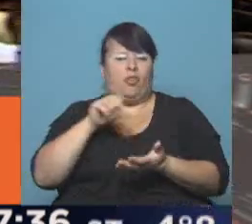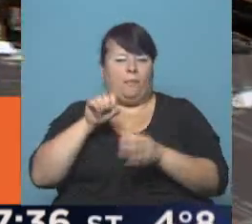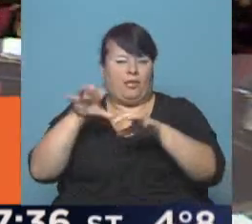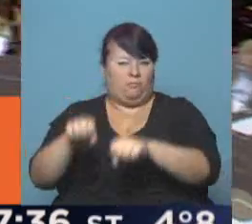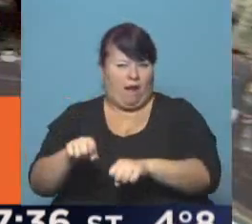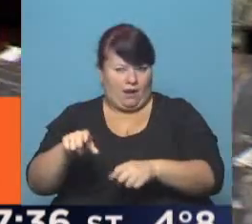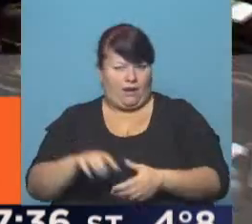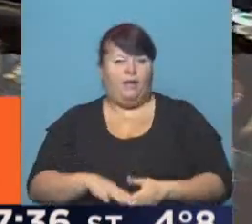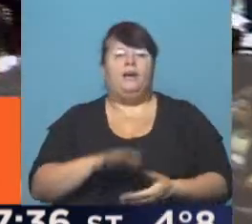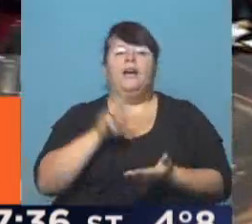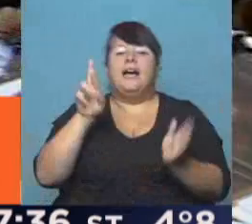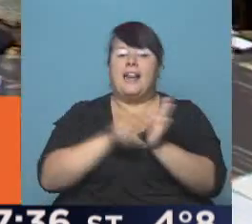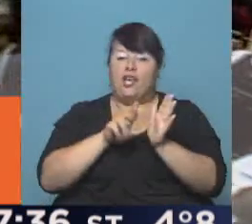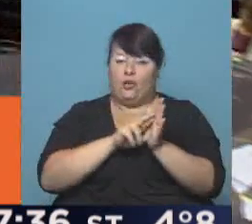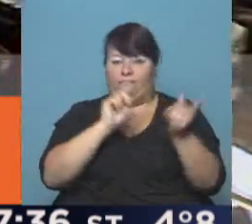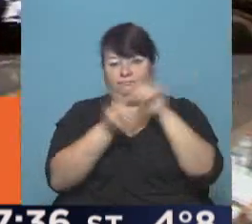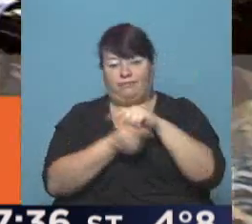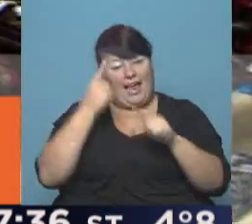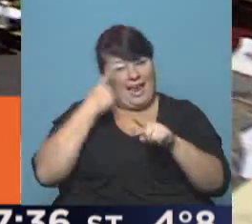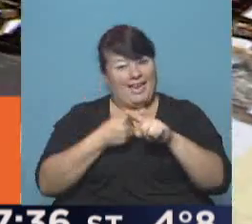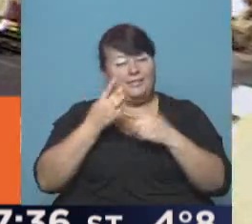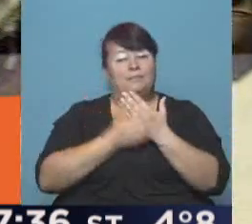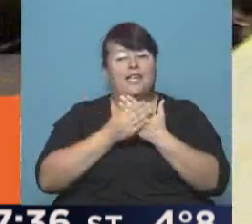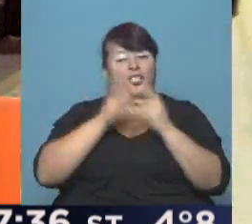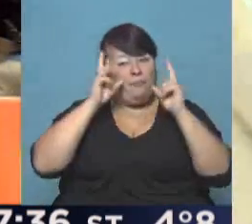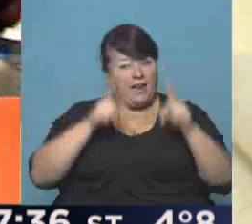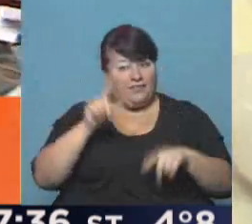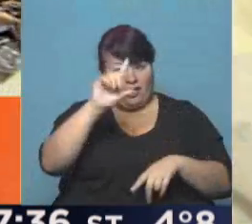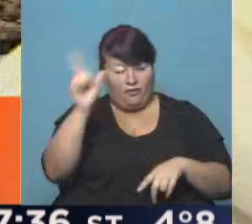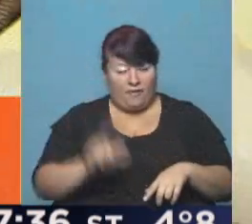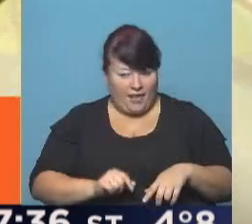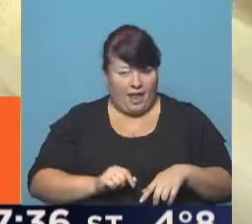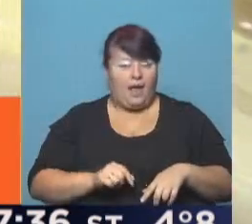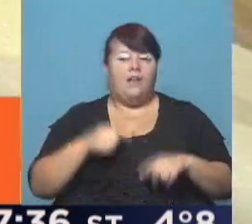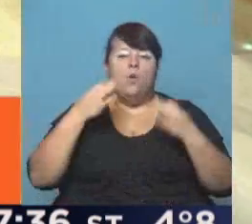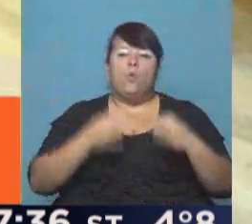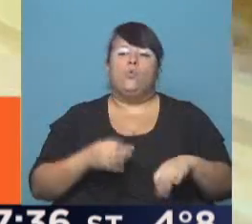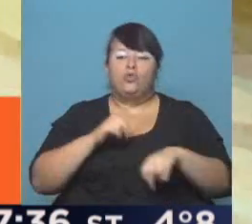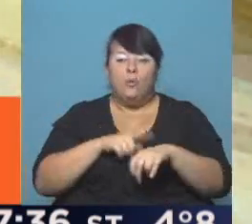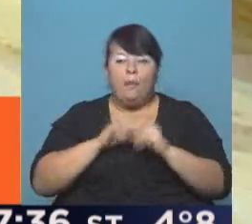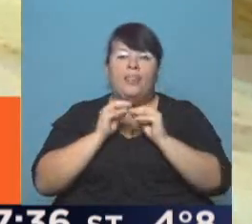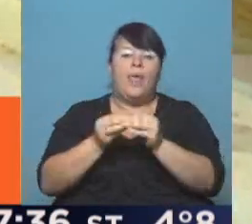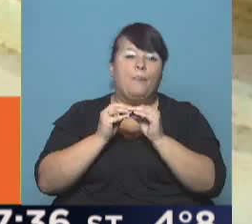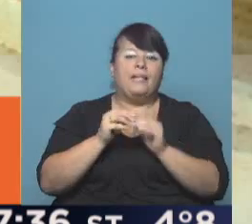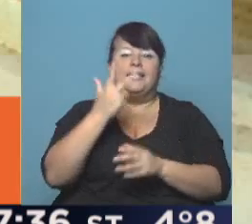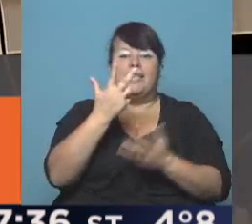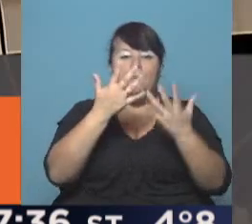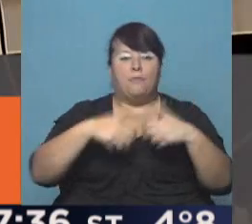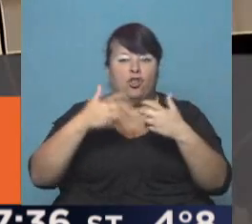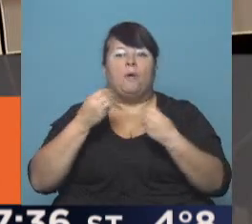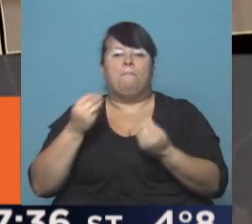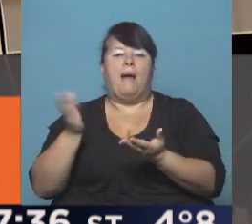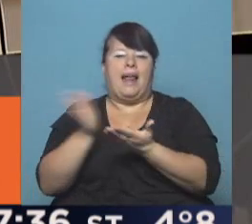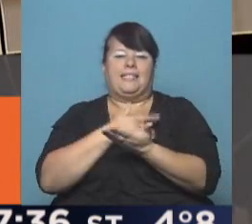pesos la resolución adversa al ex ministro de planificación federal k en momentos en que se debaten tres proyectos de